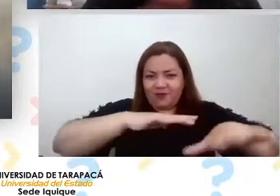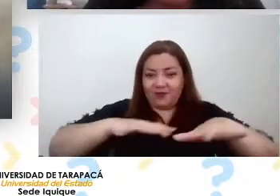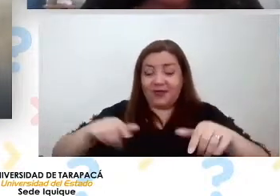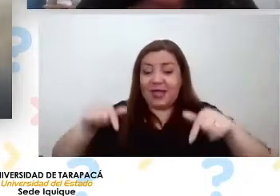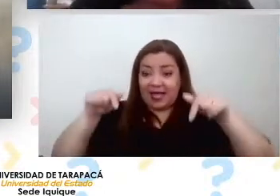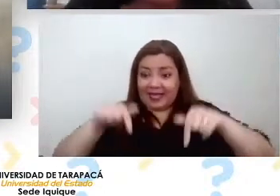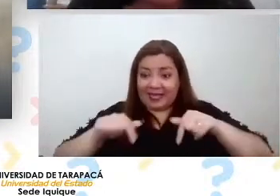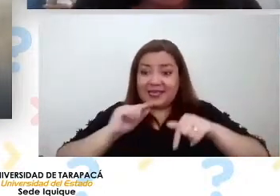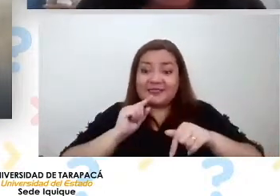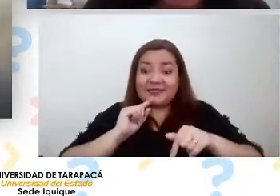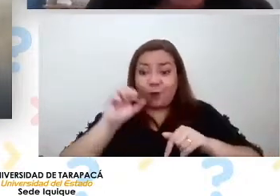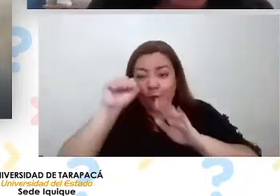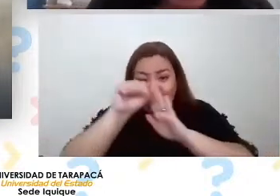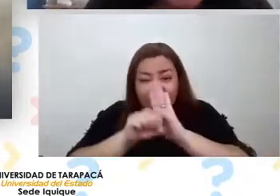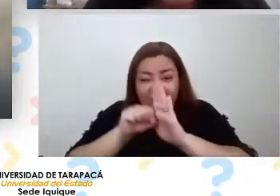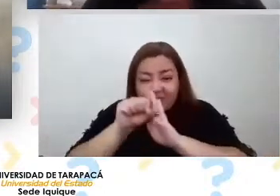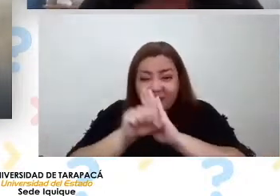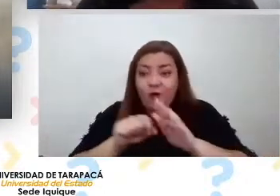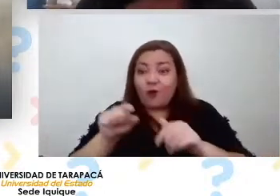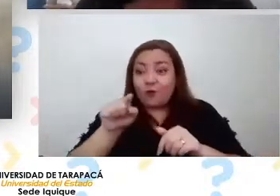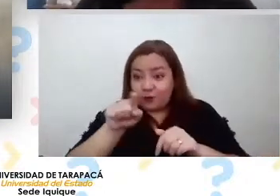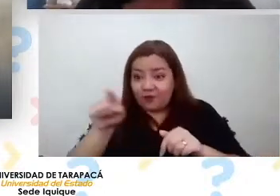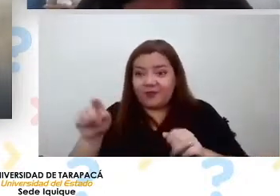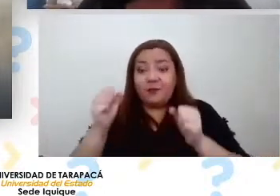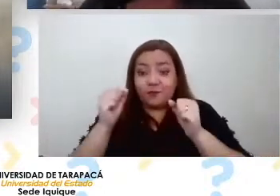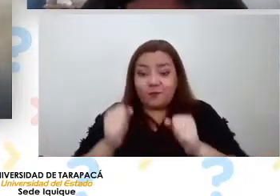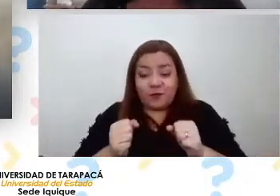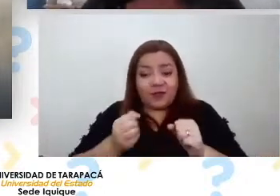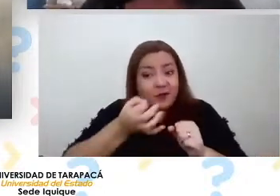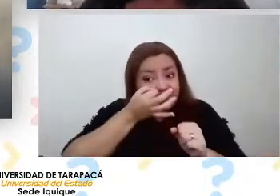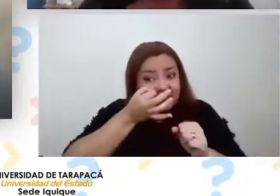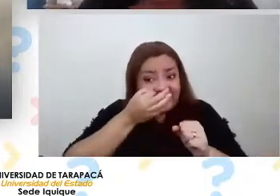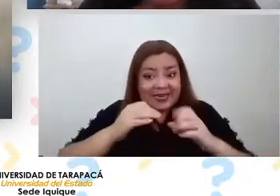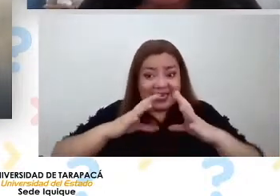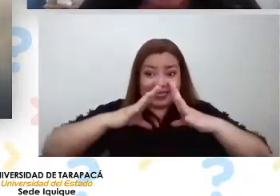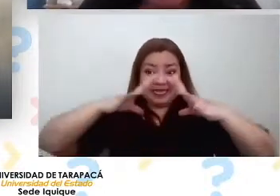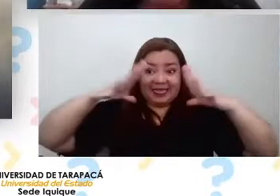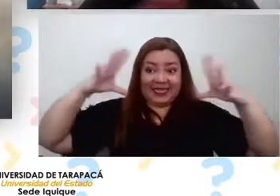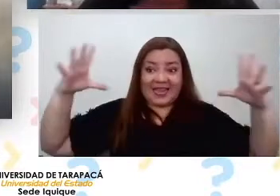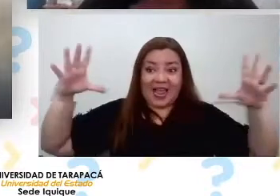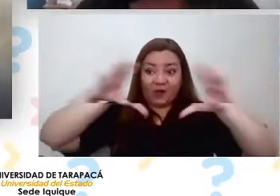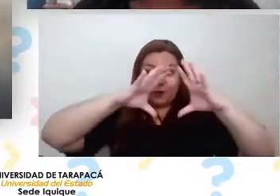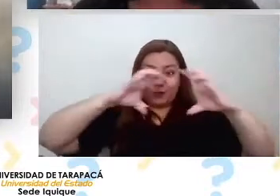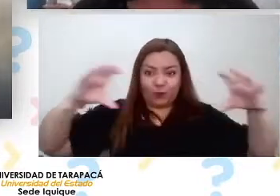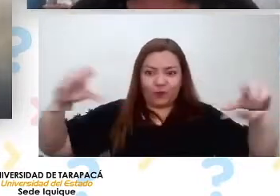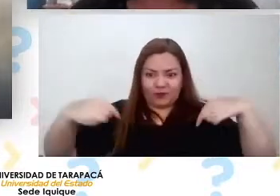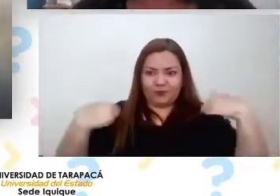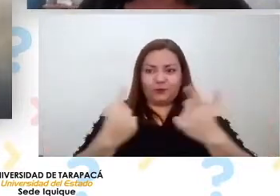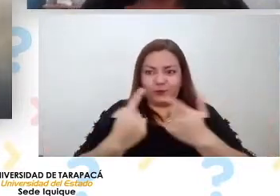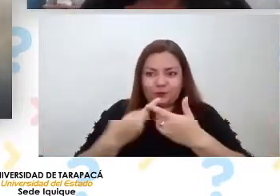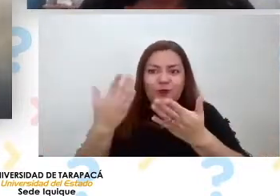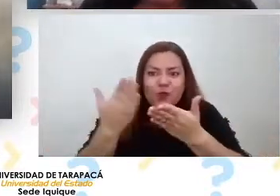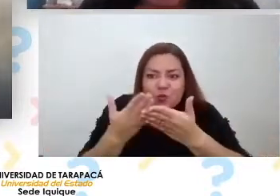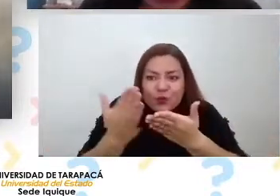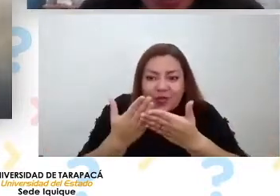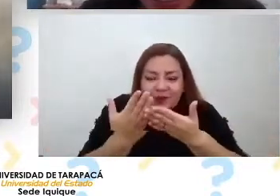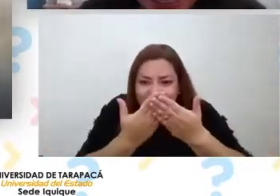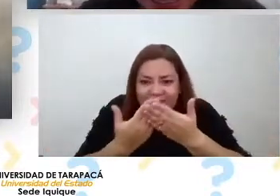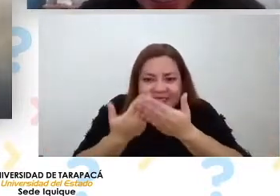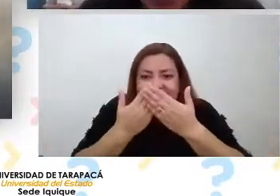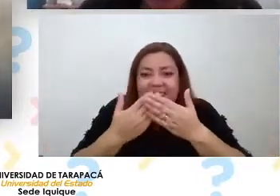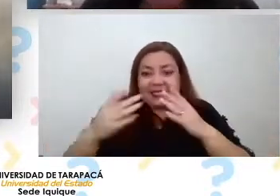un video donde se observa la nube, la gran nube que nosotros estudiamos que se acerca al